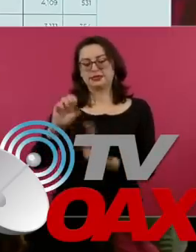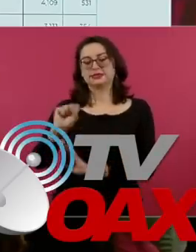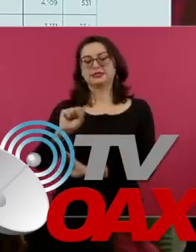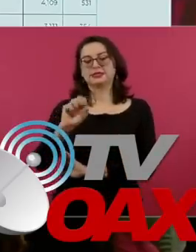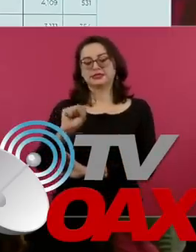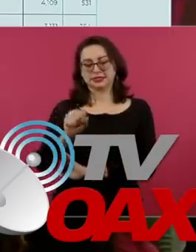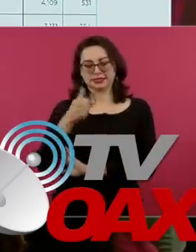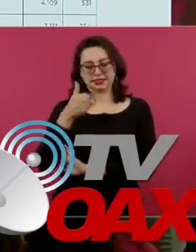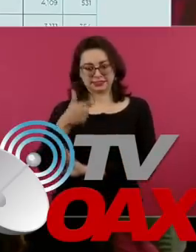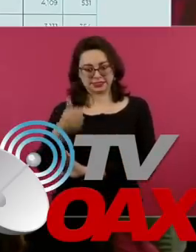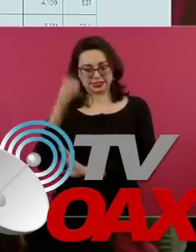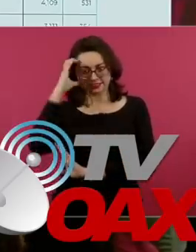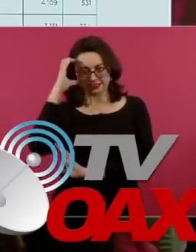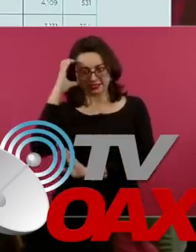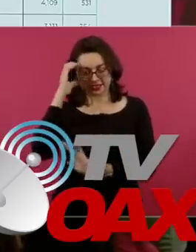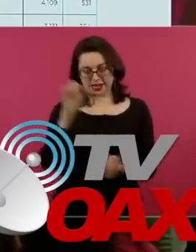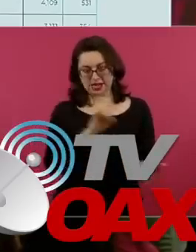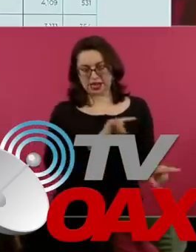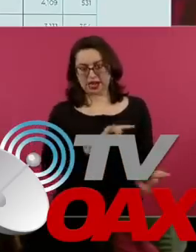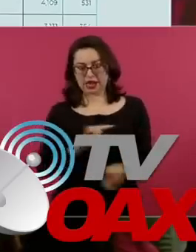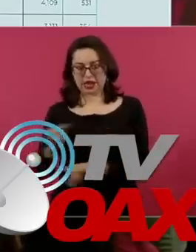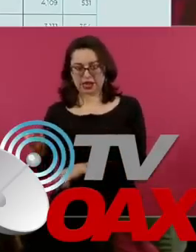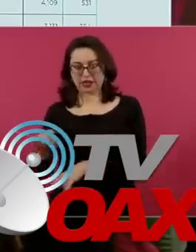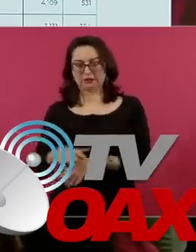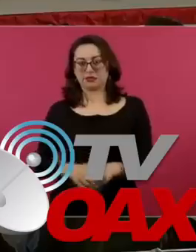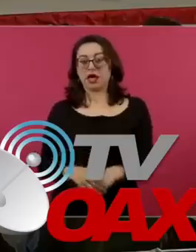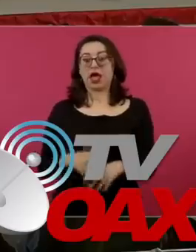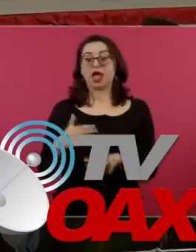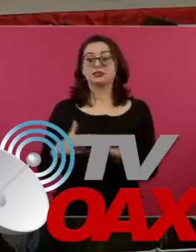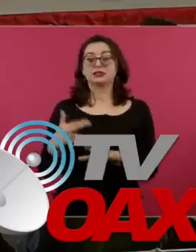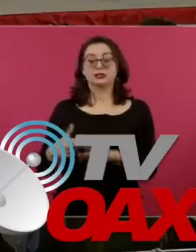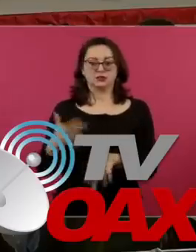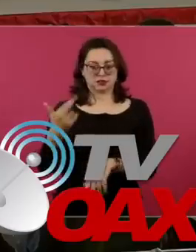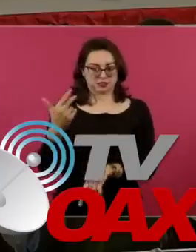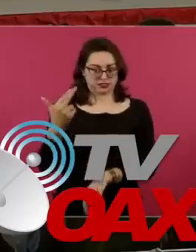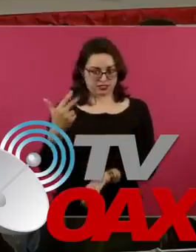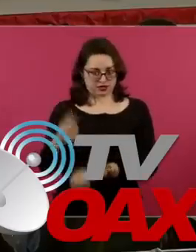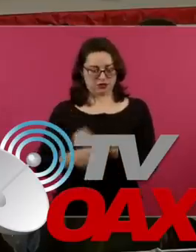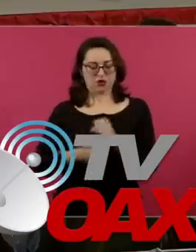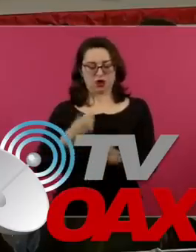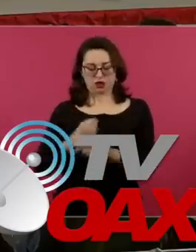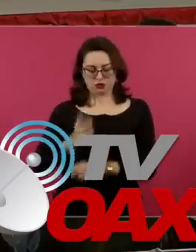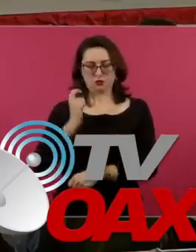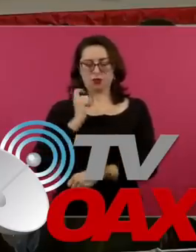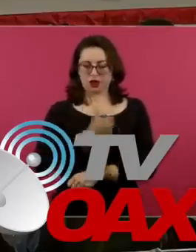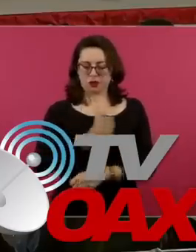en el del 2016, igual 25 años,